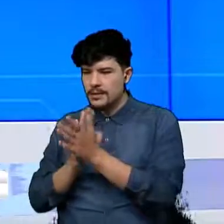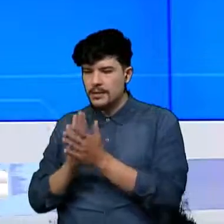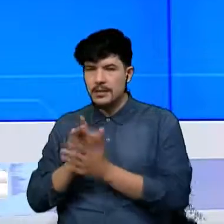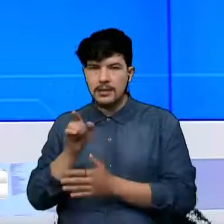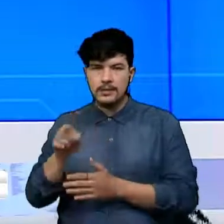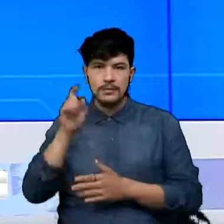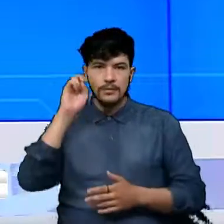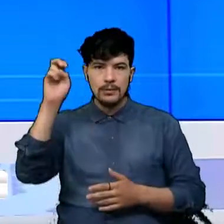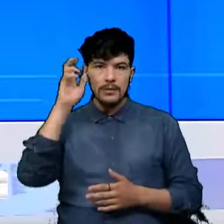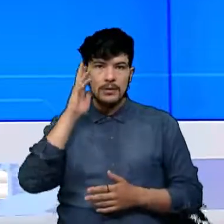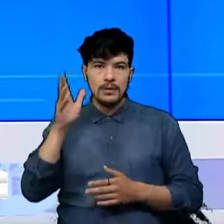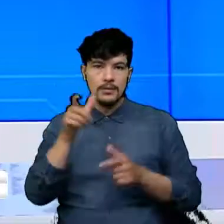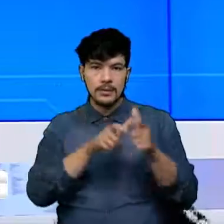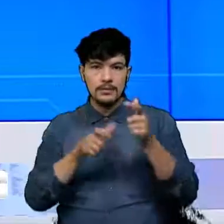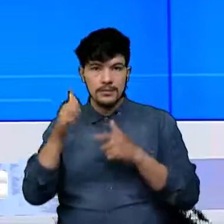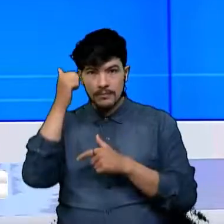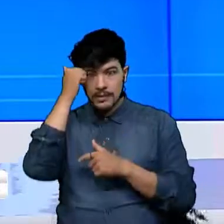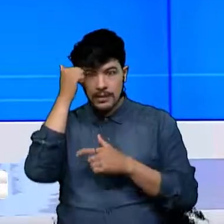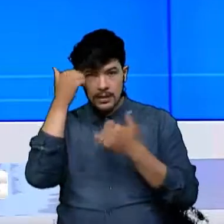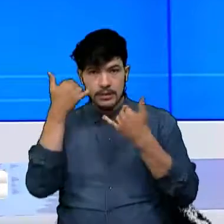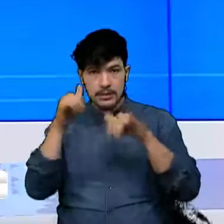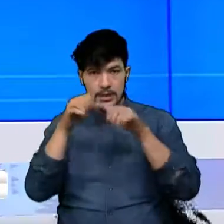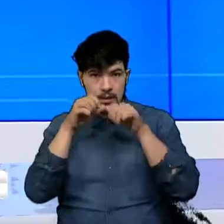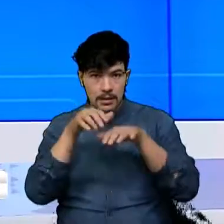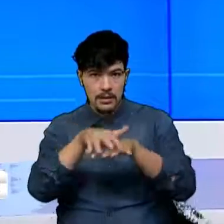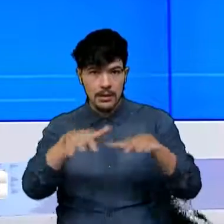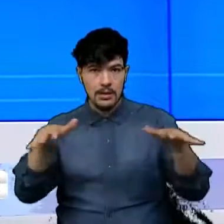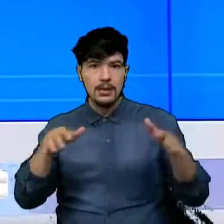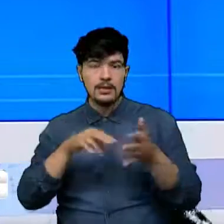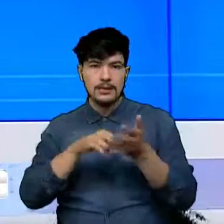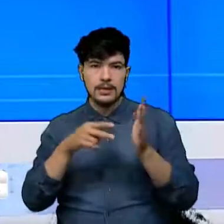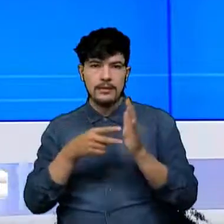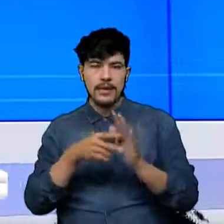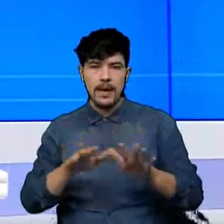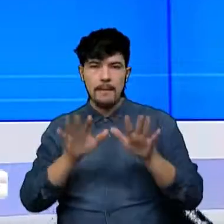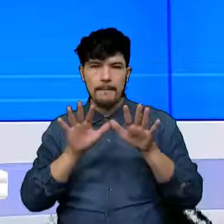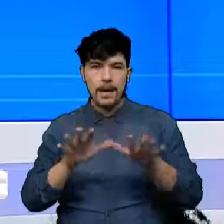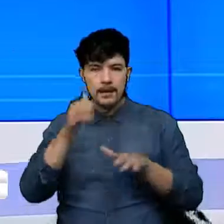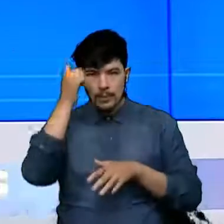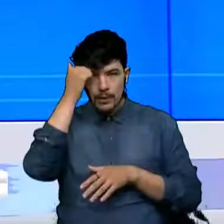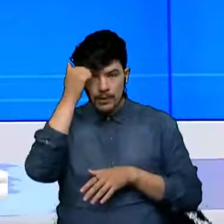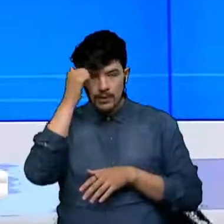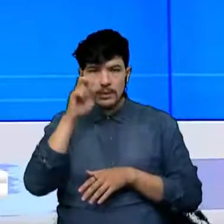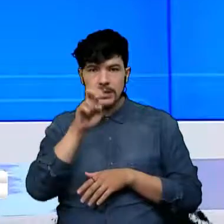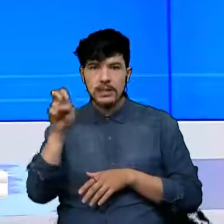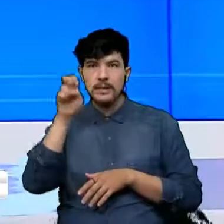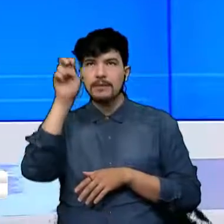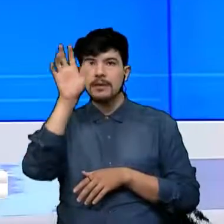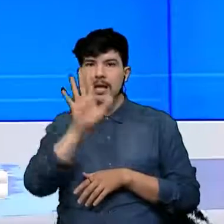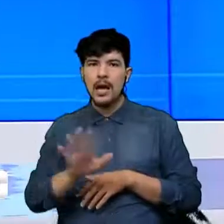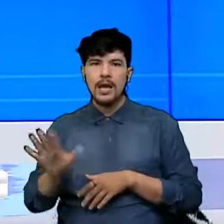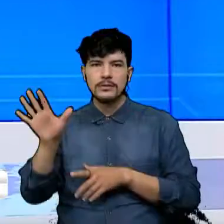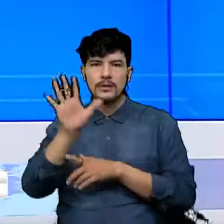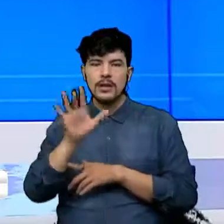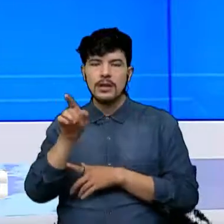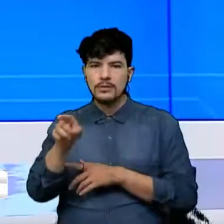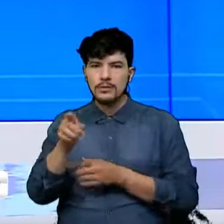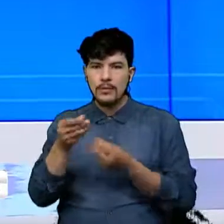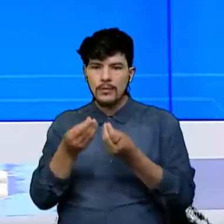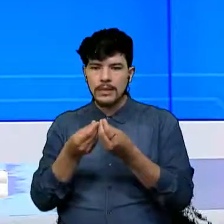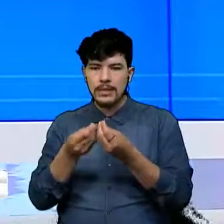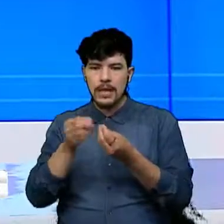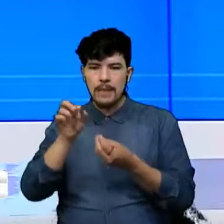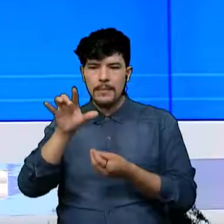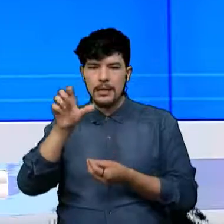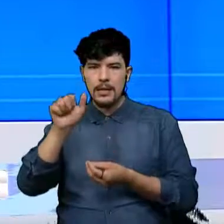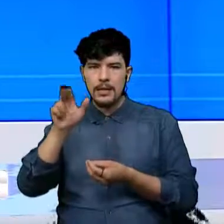Y en norte de Santander los docentes ya están socializando lo que sería el paro de docentes a nivel nacional. Nuestra compañera Pilar Velázquez nos tiene toda la información.